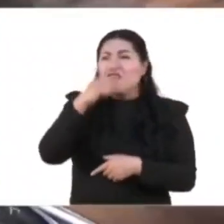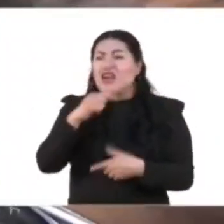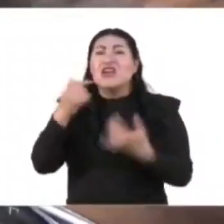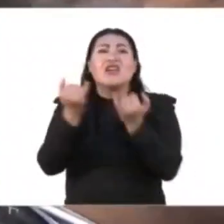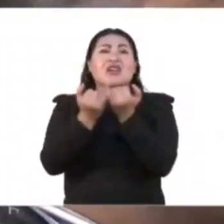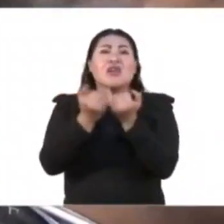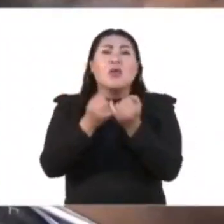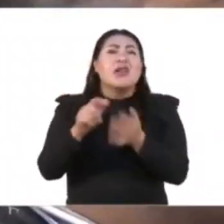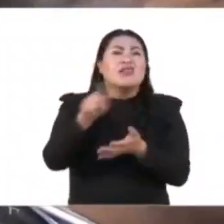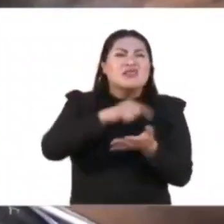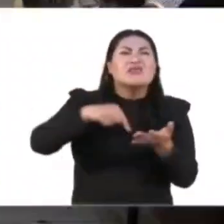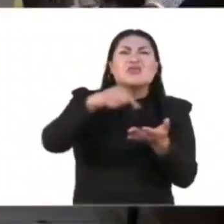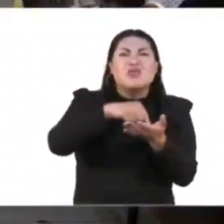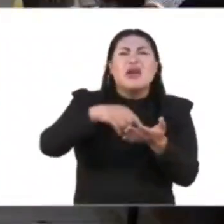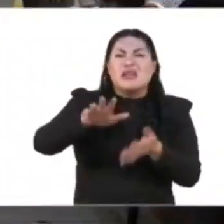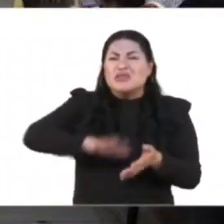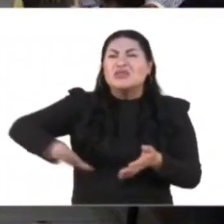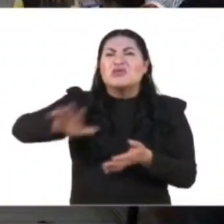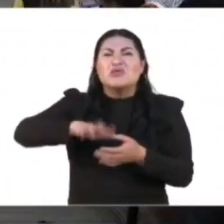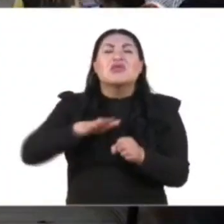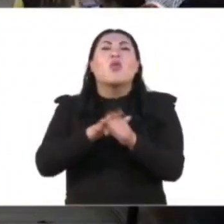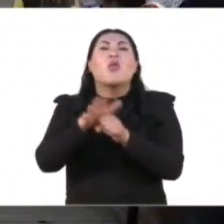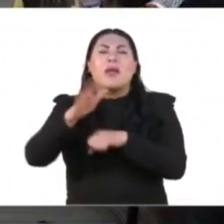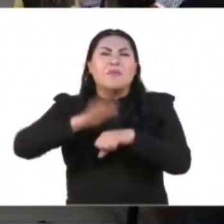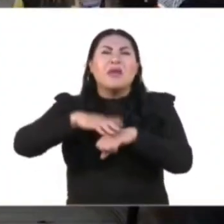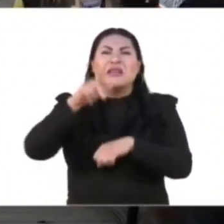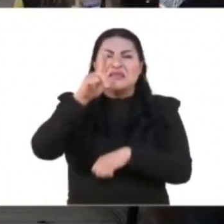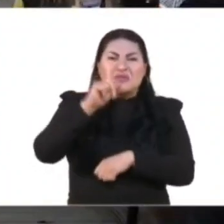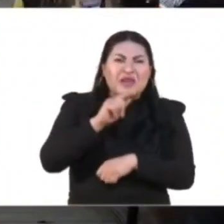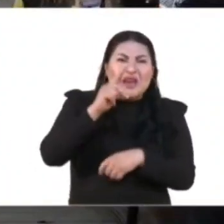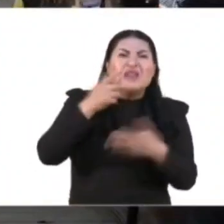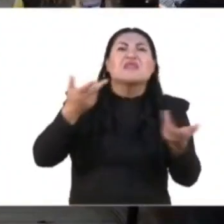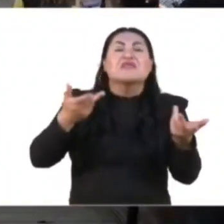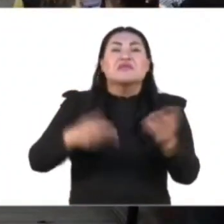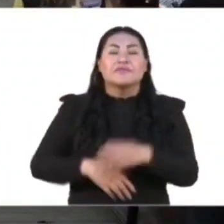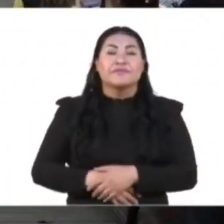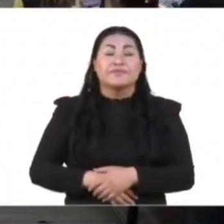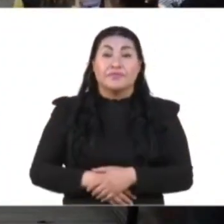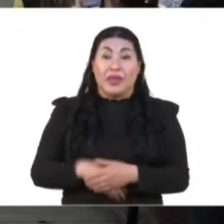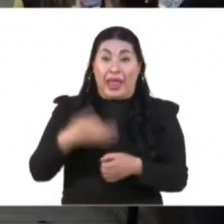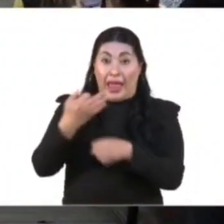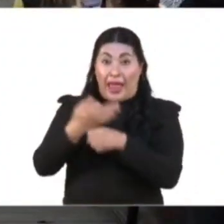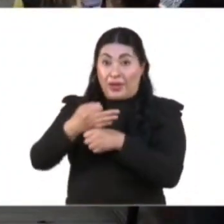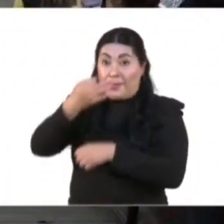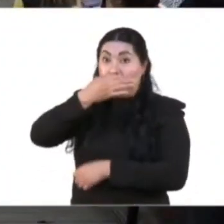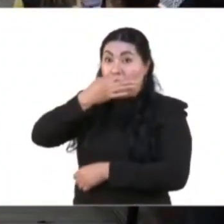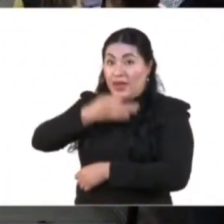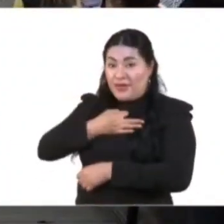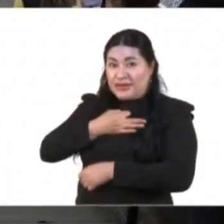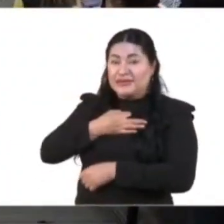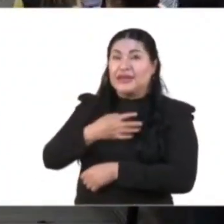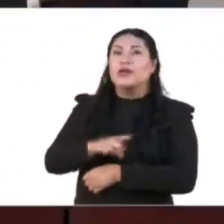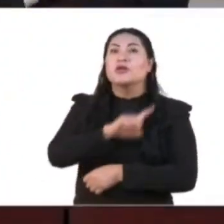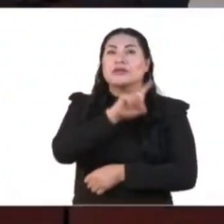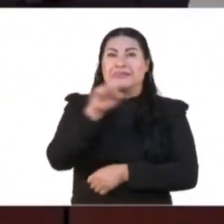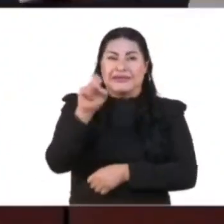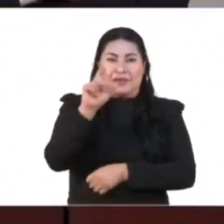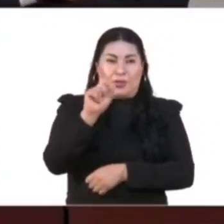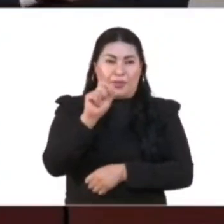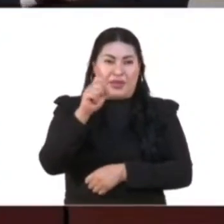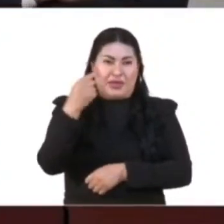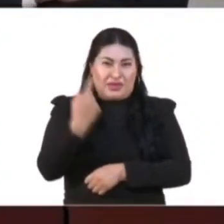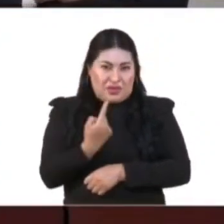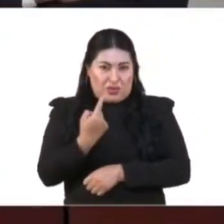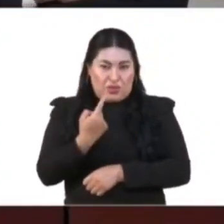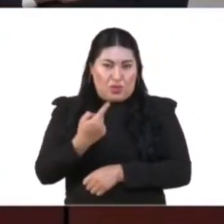zonas principalmente se detectaron. Justamente me acaban de mandar el reporte del primer diagnóstico de los 121. Como siempre